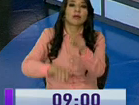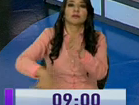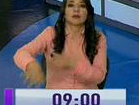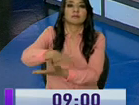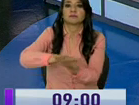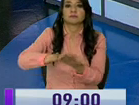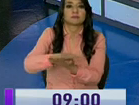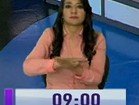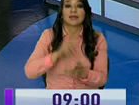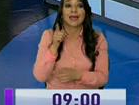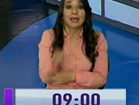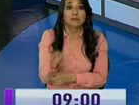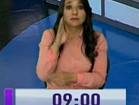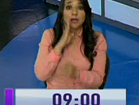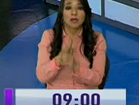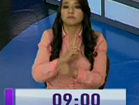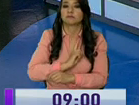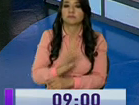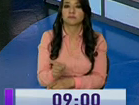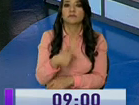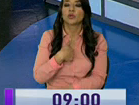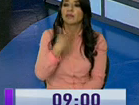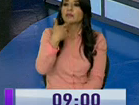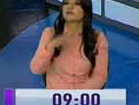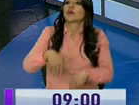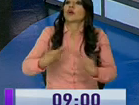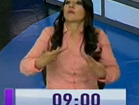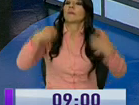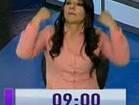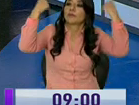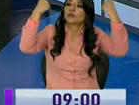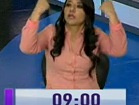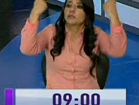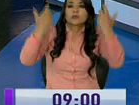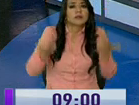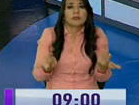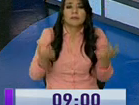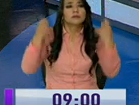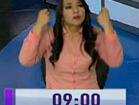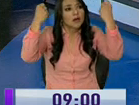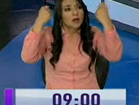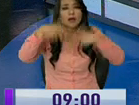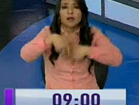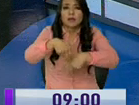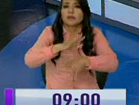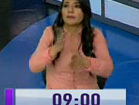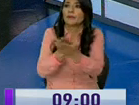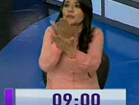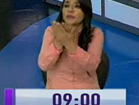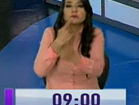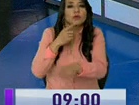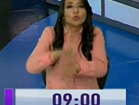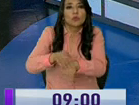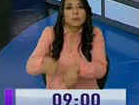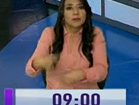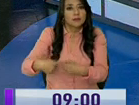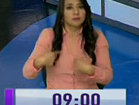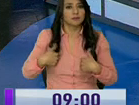violencia no es el camino. O sea, me decían, pero entonces, ¿cómo protestamos? Aprendamos a protestar de otra manera. ¿Qué culpa tiene la